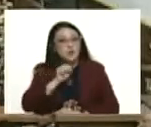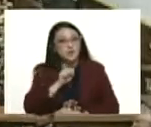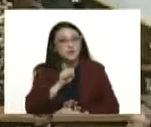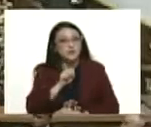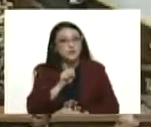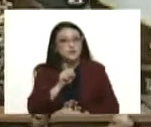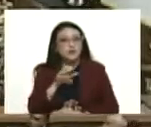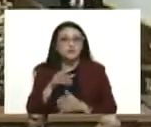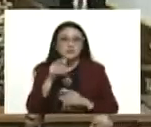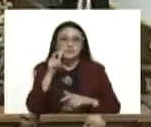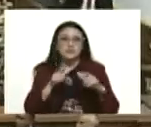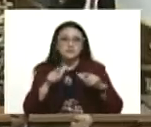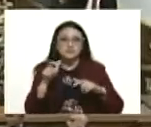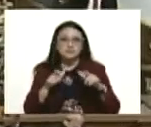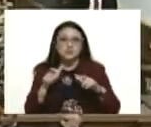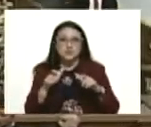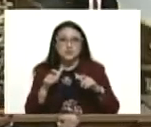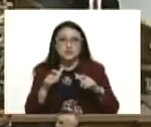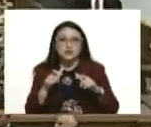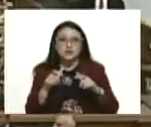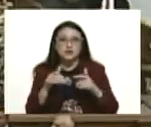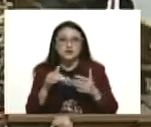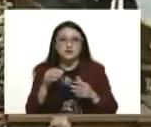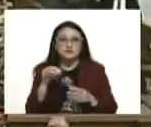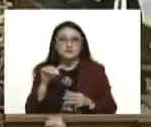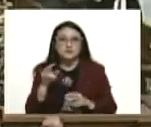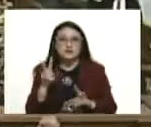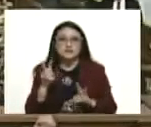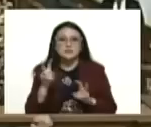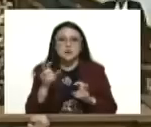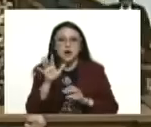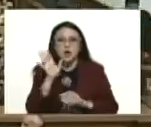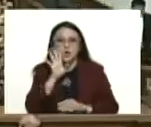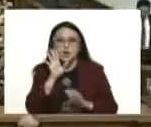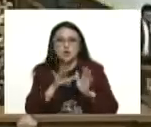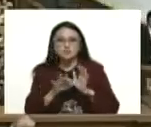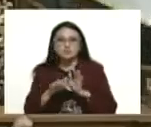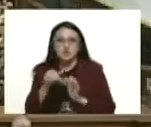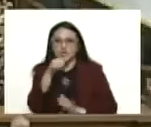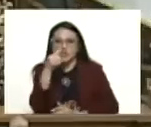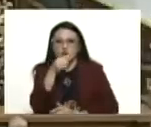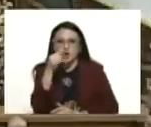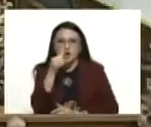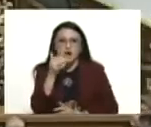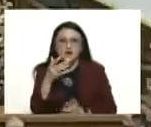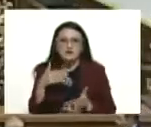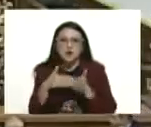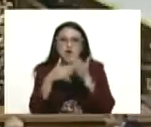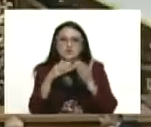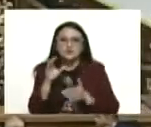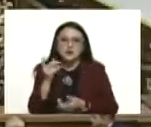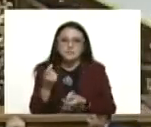a ciudadanos o ciudadanas que estén inmersos en hechos de corrupción, narcotráfico y que hayan atentado